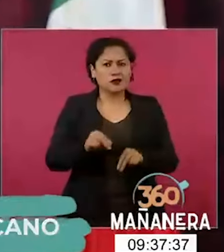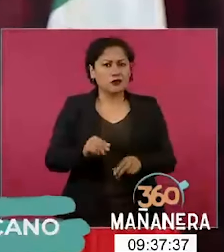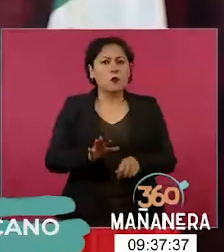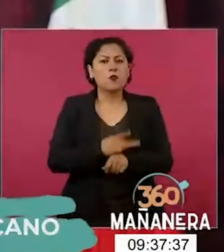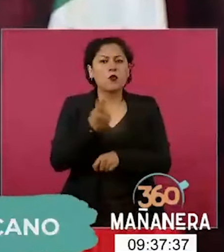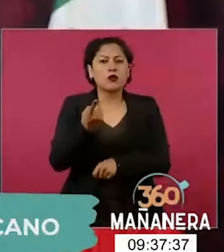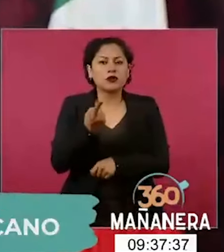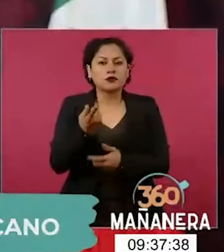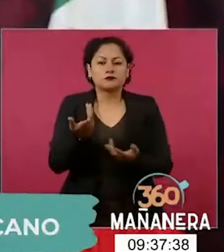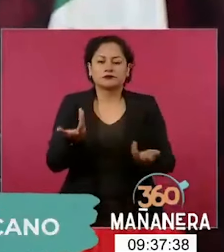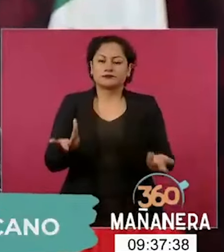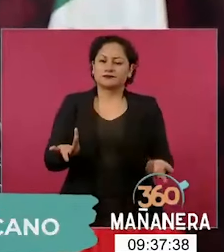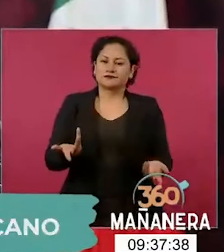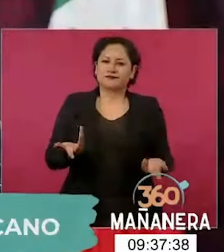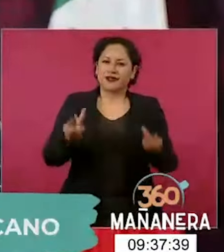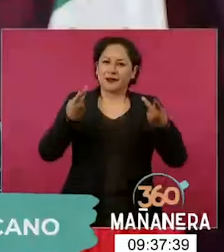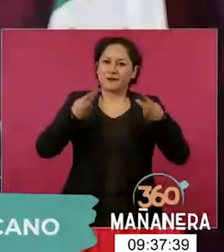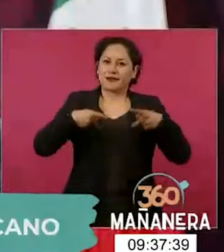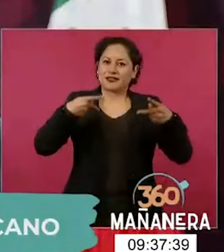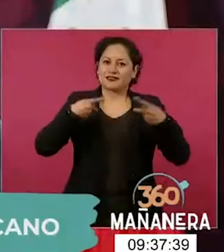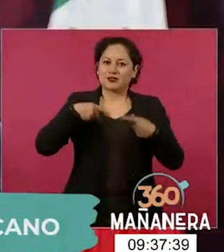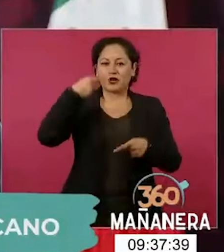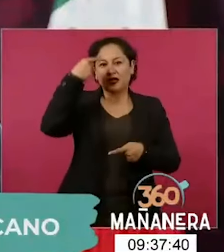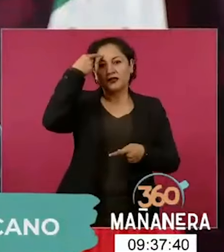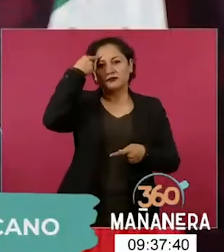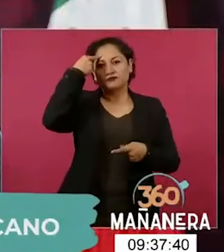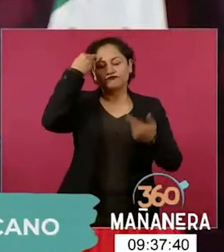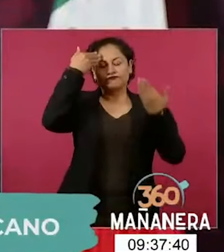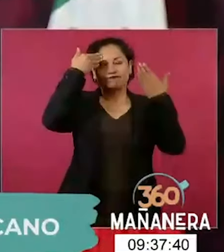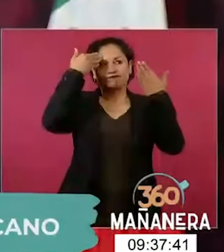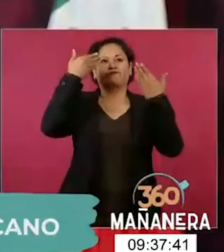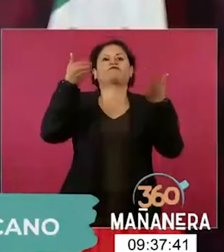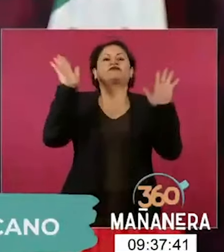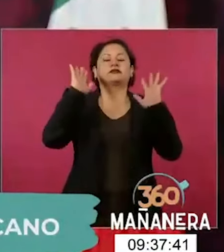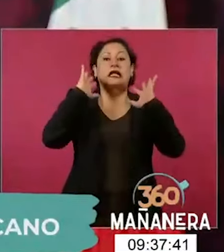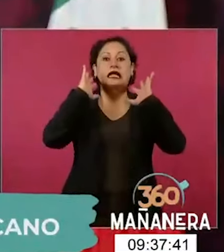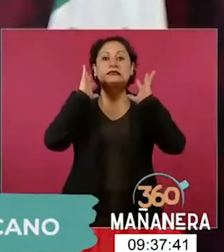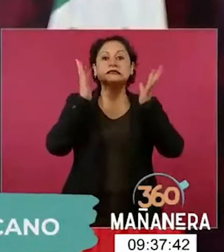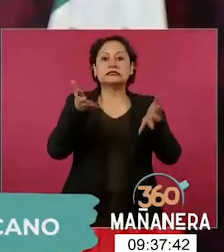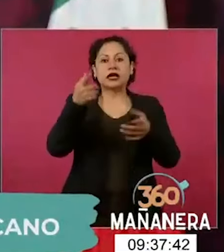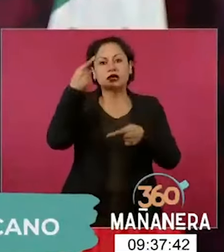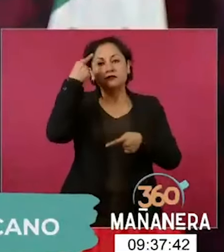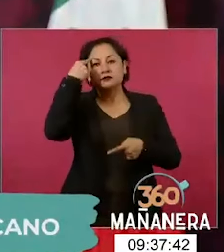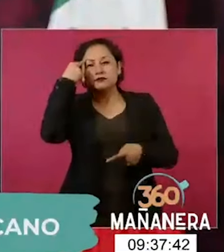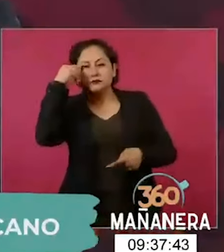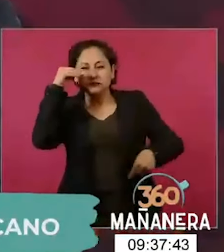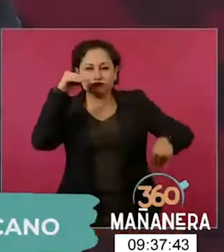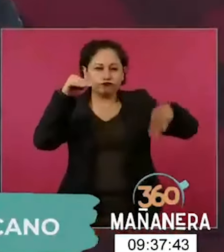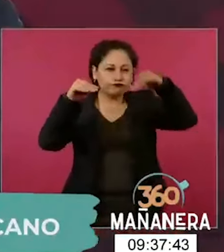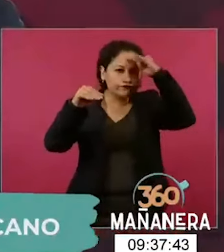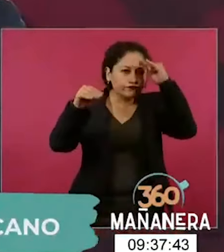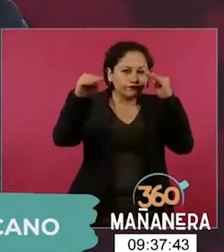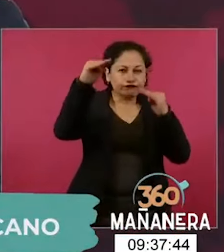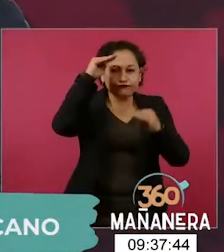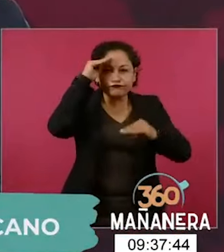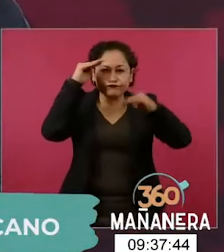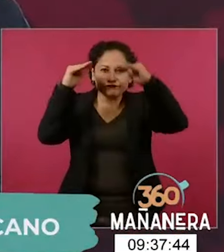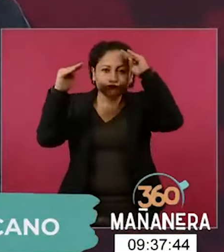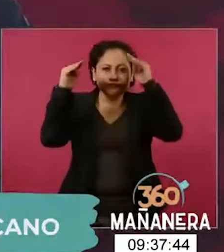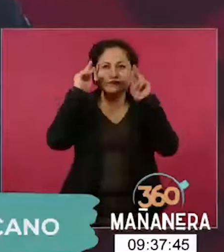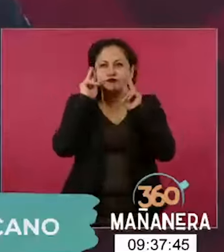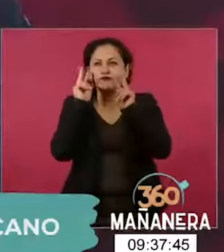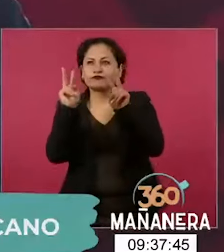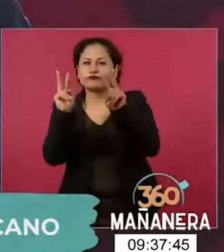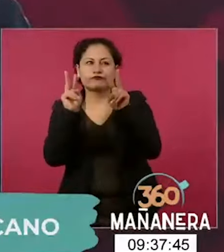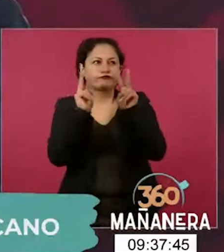pueblo más mucho más consciente es los pueblos más politizados del mundo